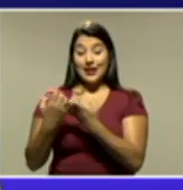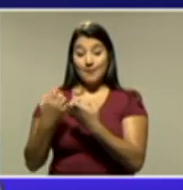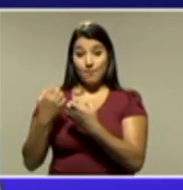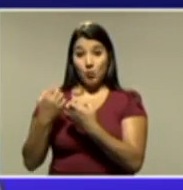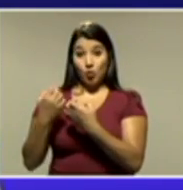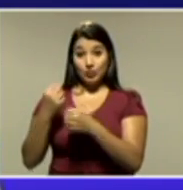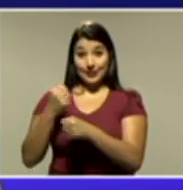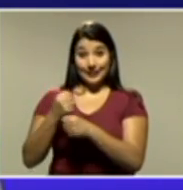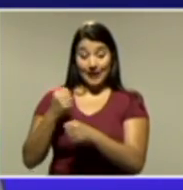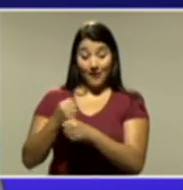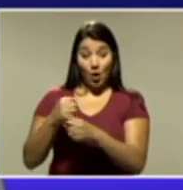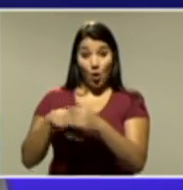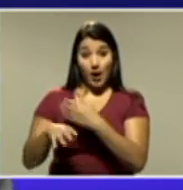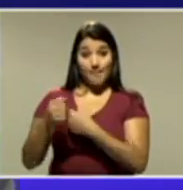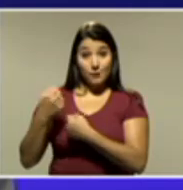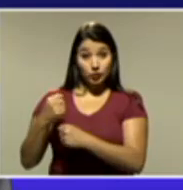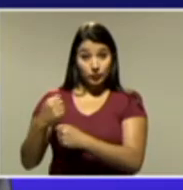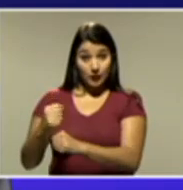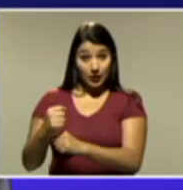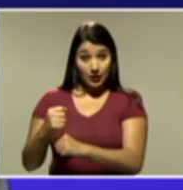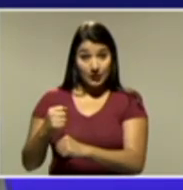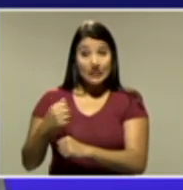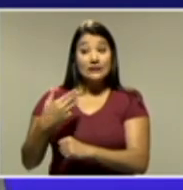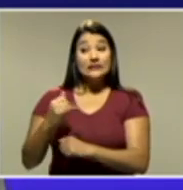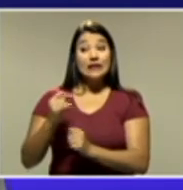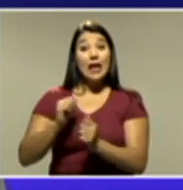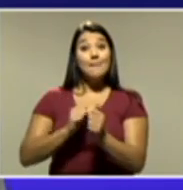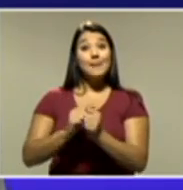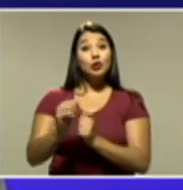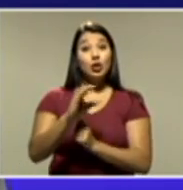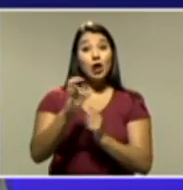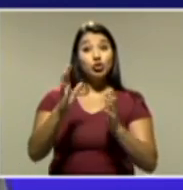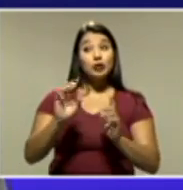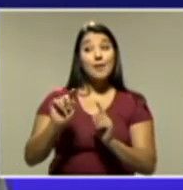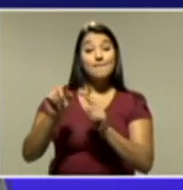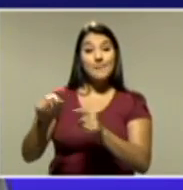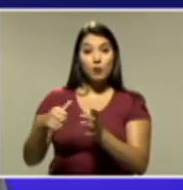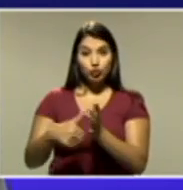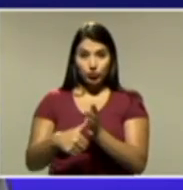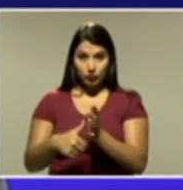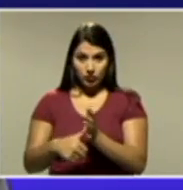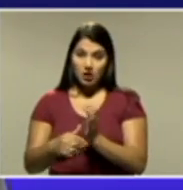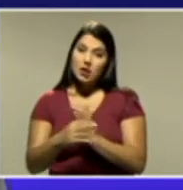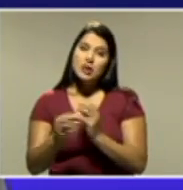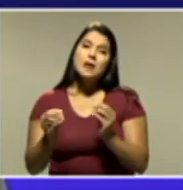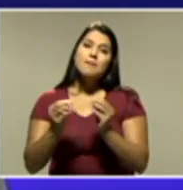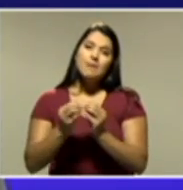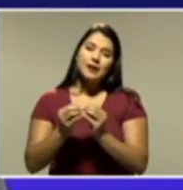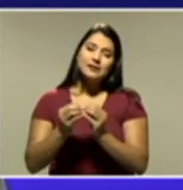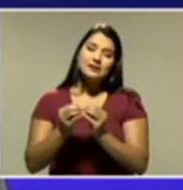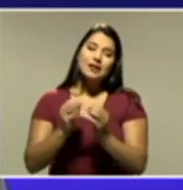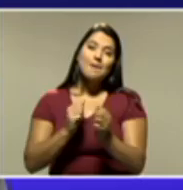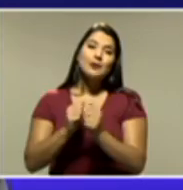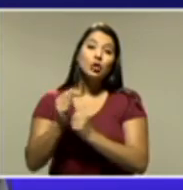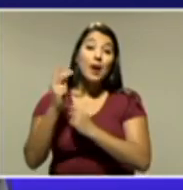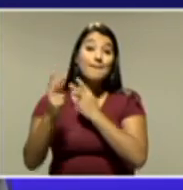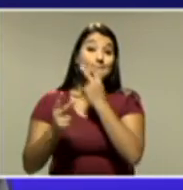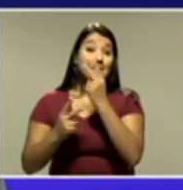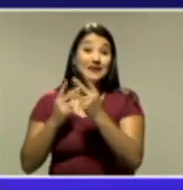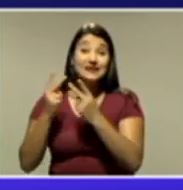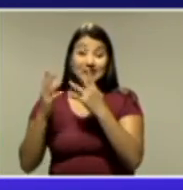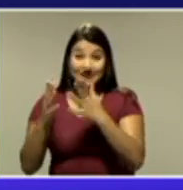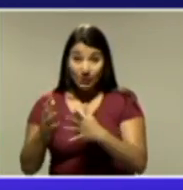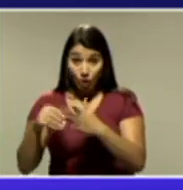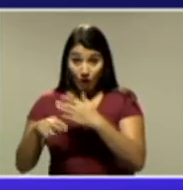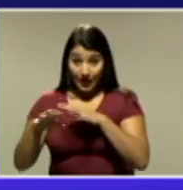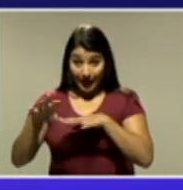la medida en que vayamos a votar la mayoría de los costarricenses y sobre todo la mayoría de los vecinos del cantón, nos aseguramos